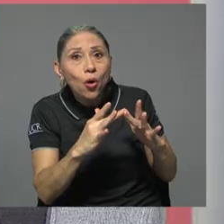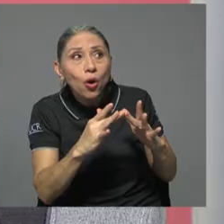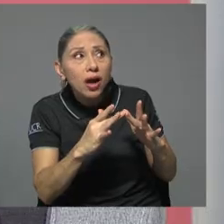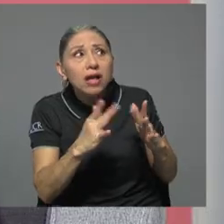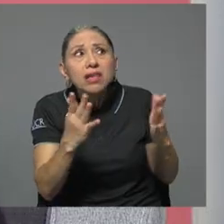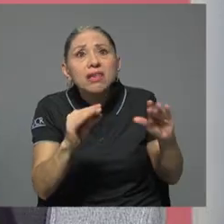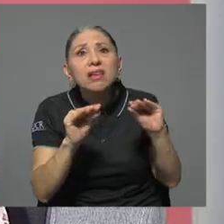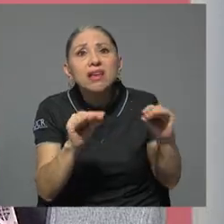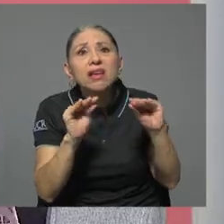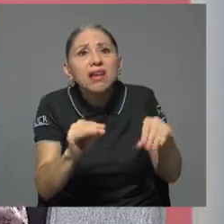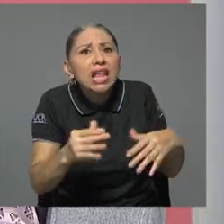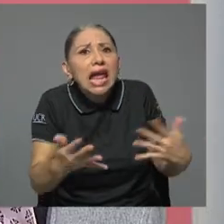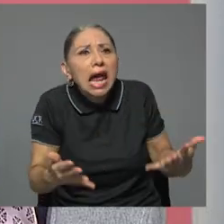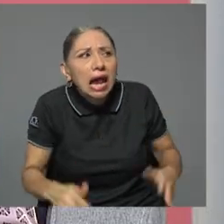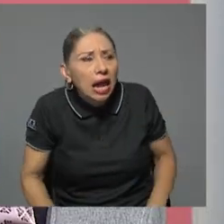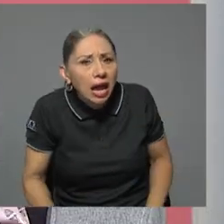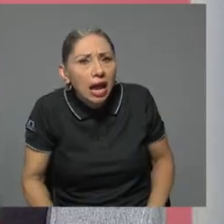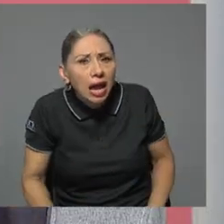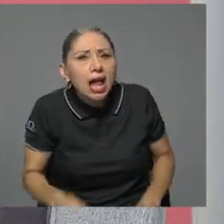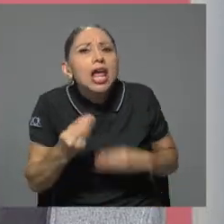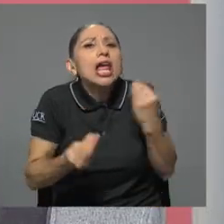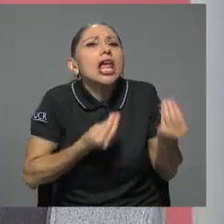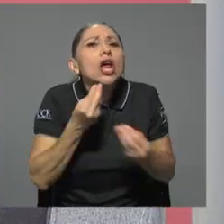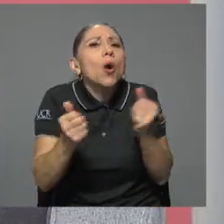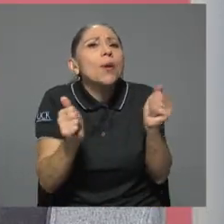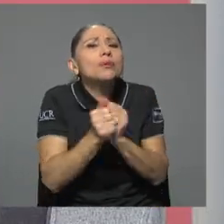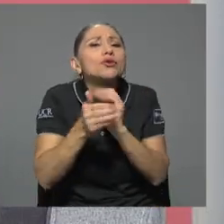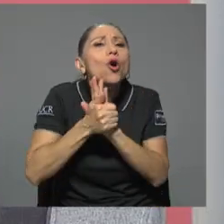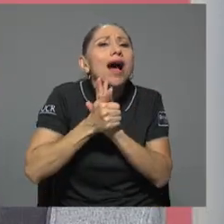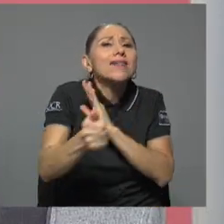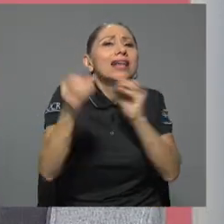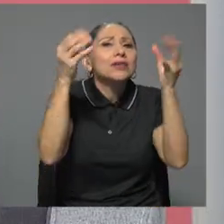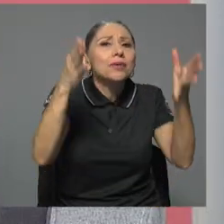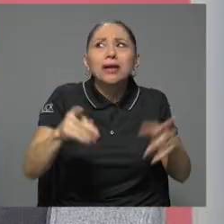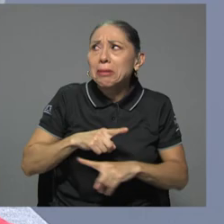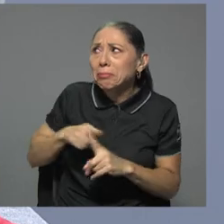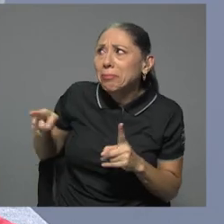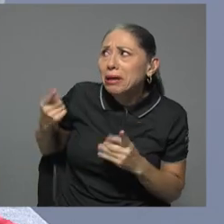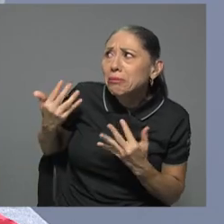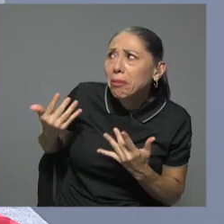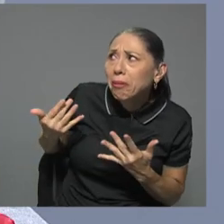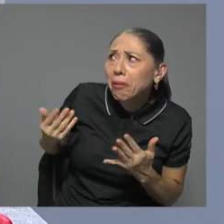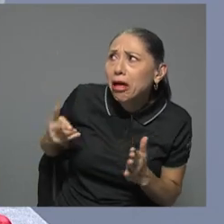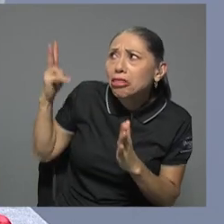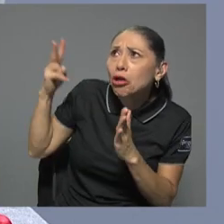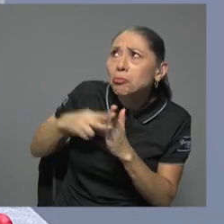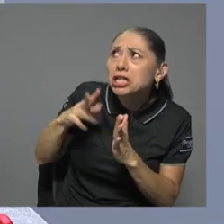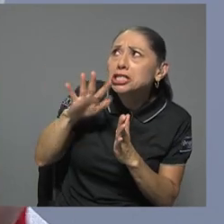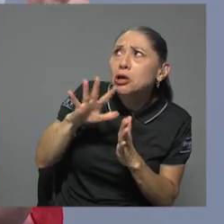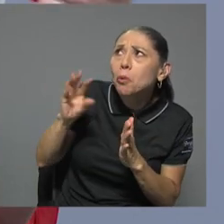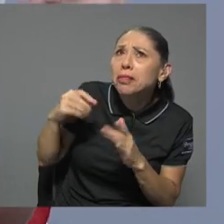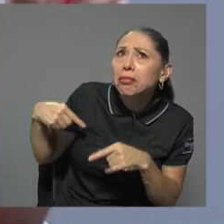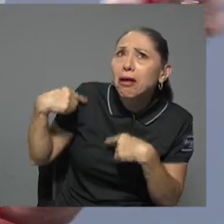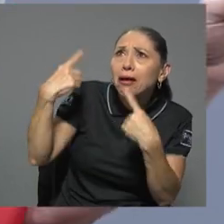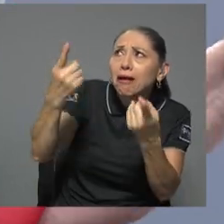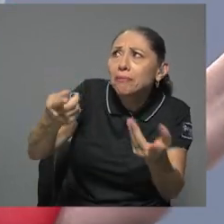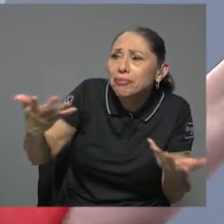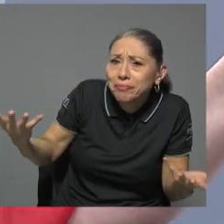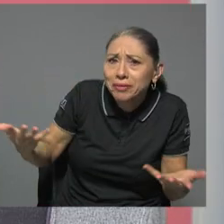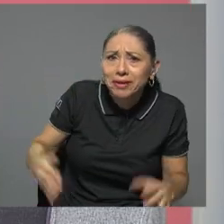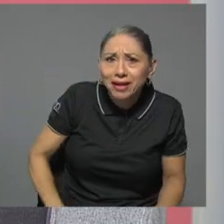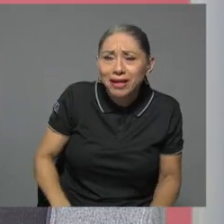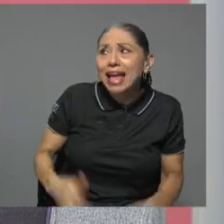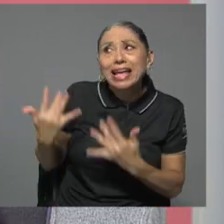el justo y como hacemos con las habilidad pero espero espero que en el 2500